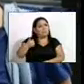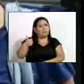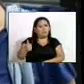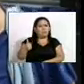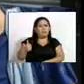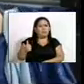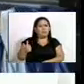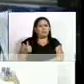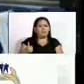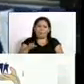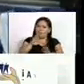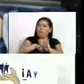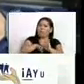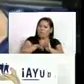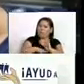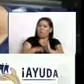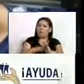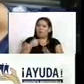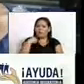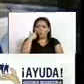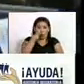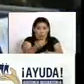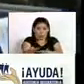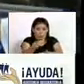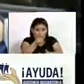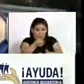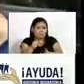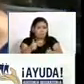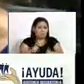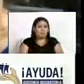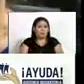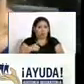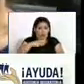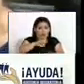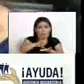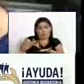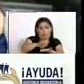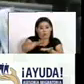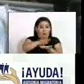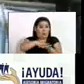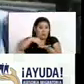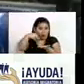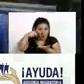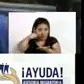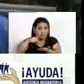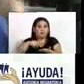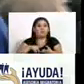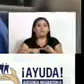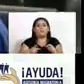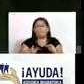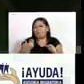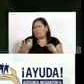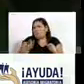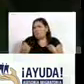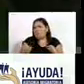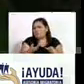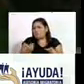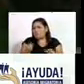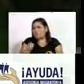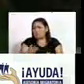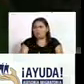todo, está cómodo, están cómodos, los víveres están cómodos. Llevo mi frijol, llevo mi arroz, llevo lo necesario. Que